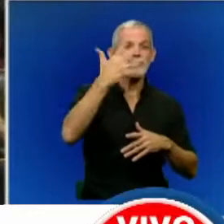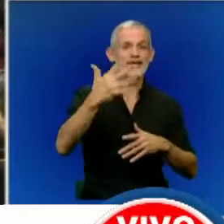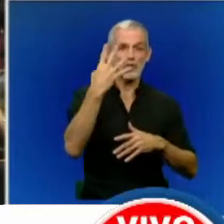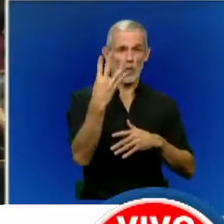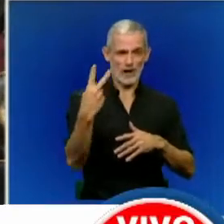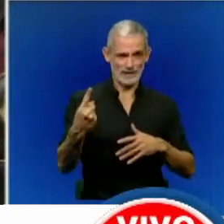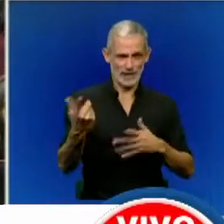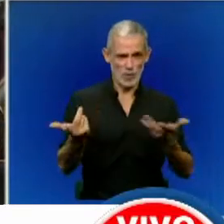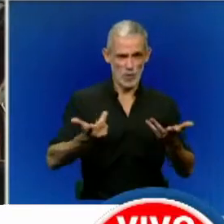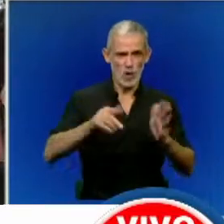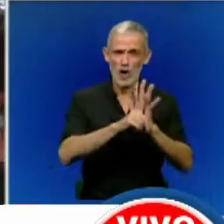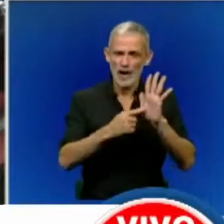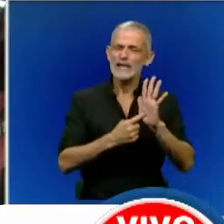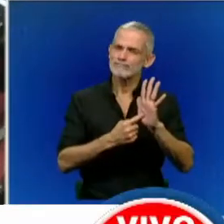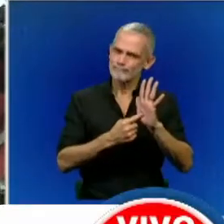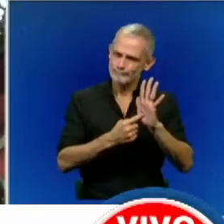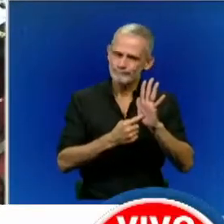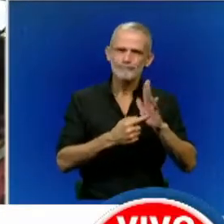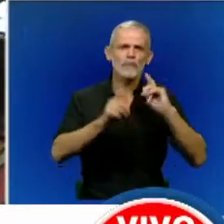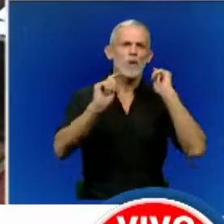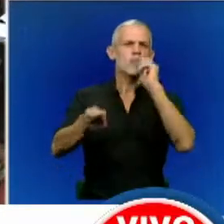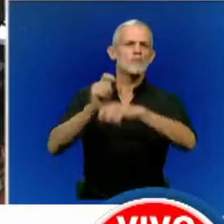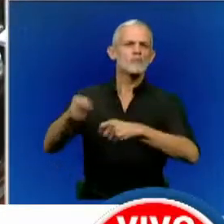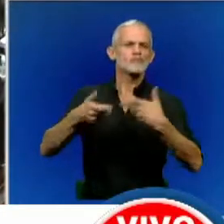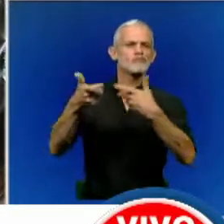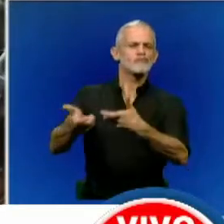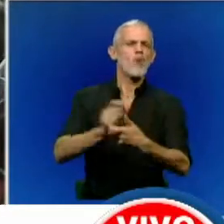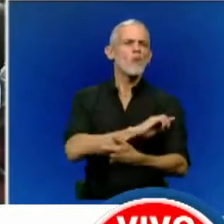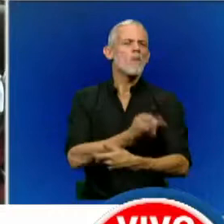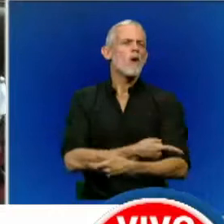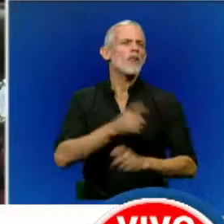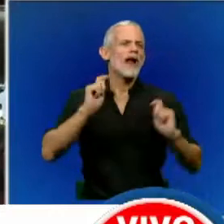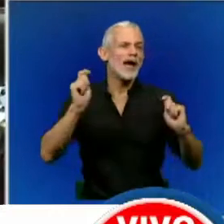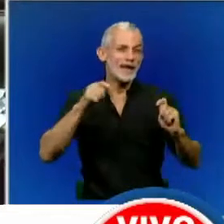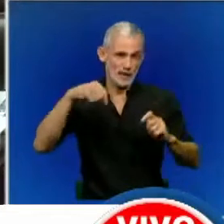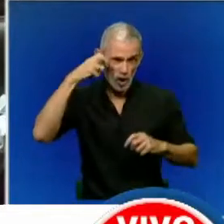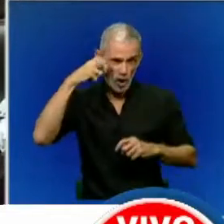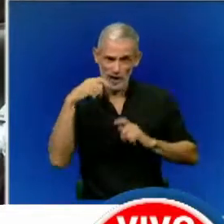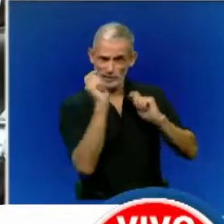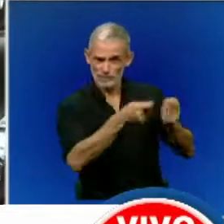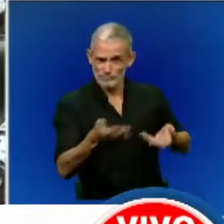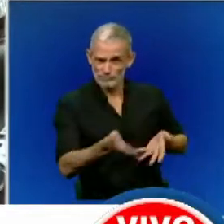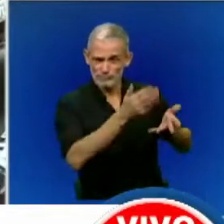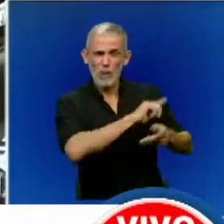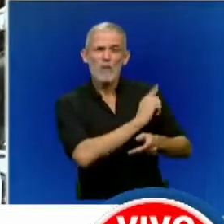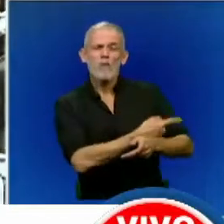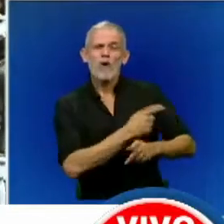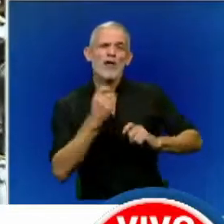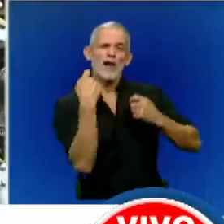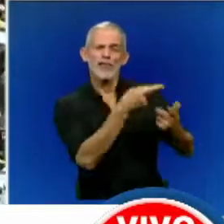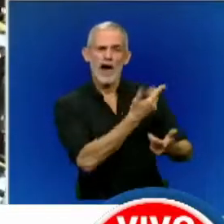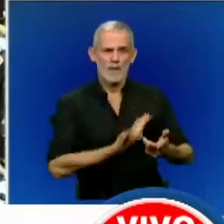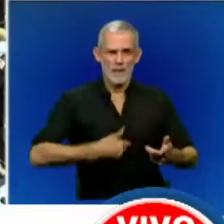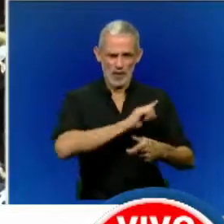que implicó una enorme delegación y concentración de poder de este Congreso transferido al